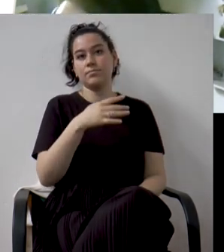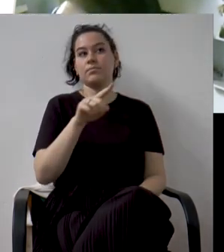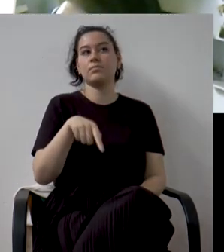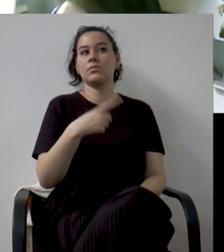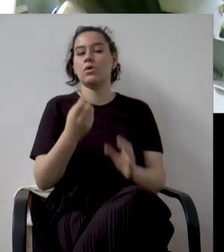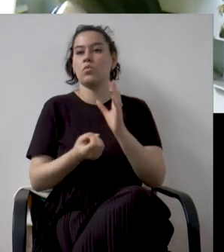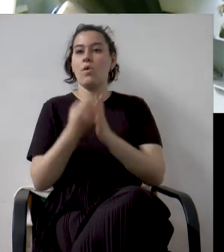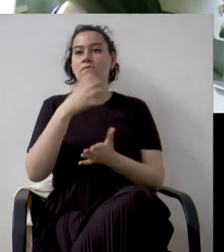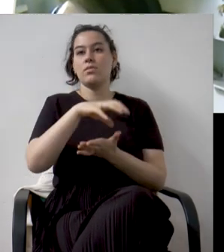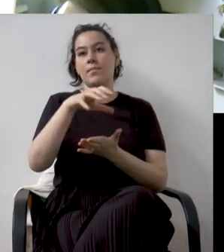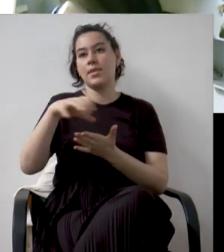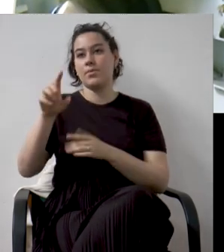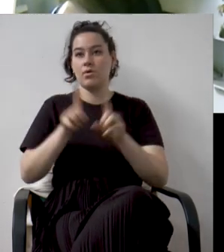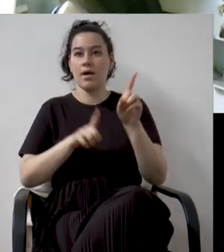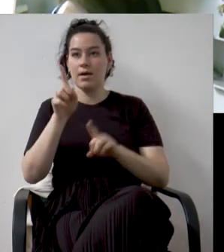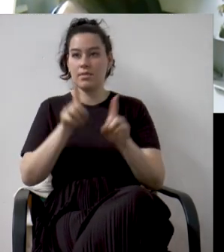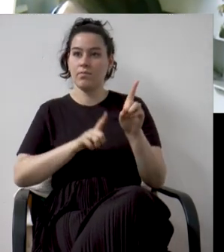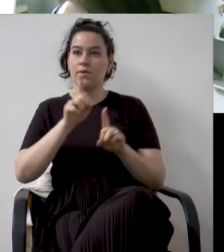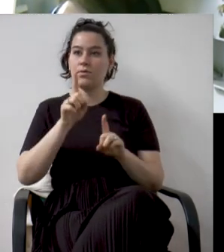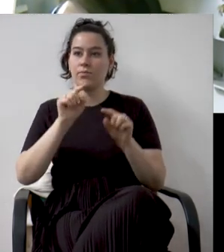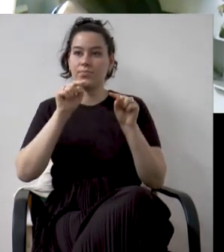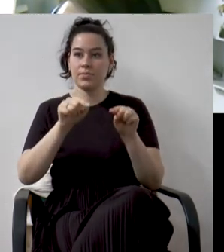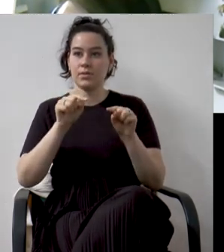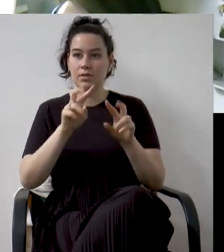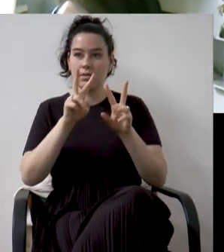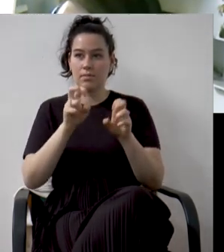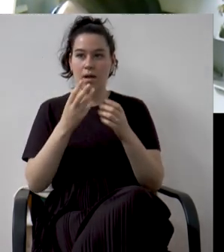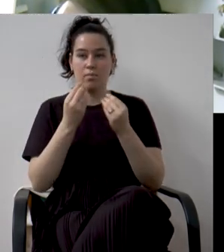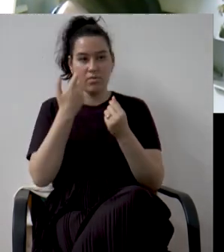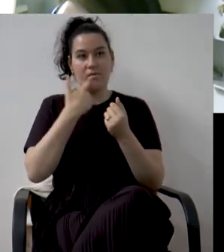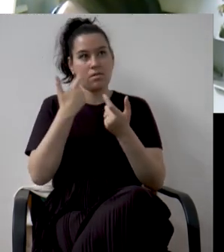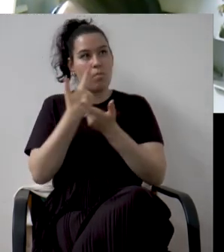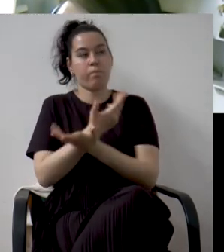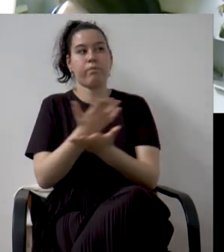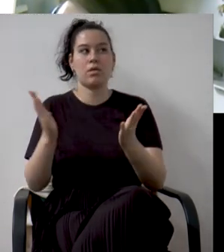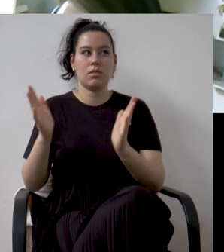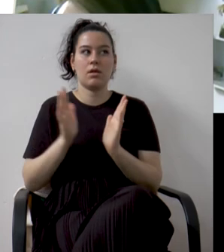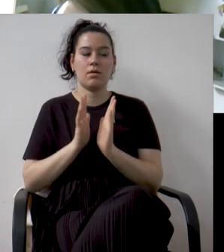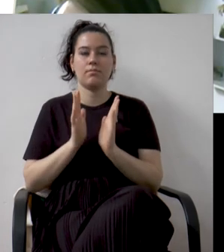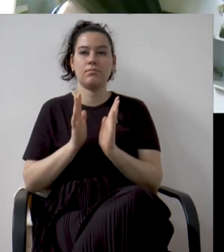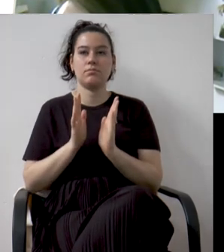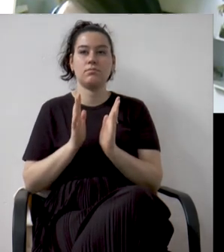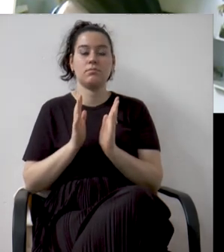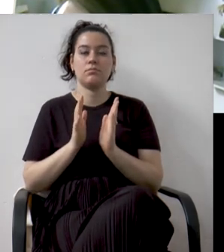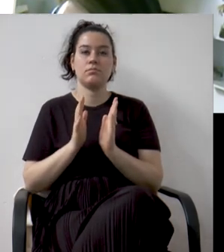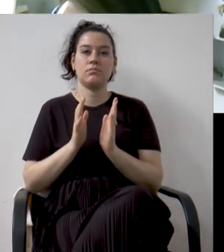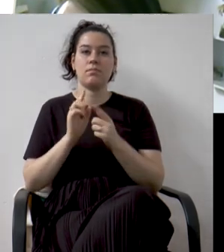nuevos departamentos académicos, a la luz de esa ordenanza, que tiene muchos grises también, entre otras cosas